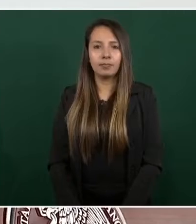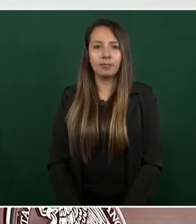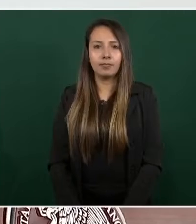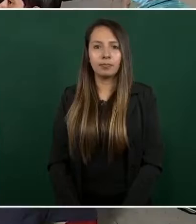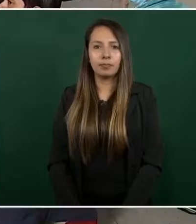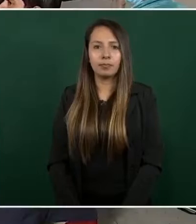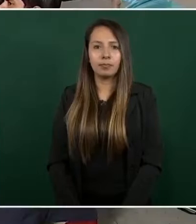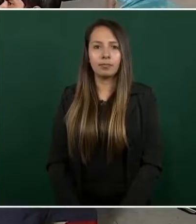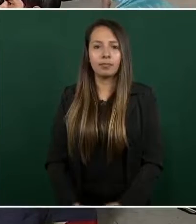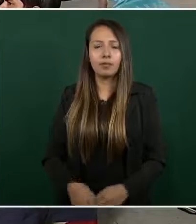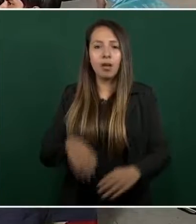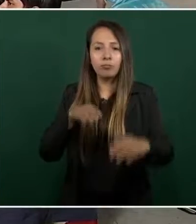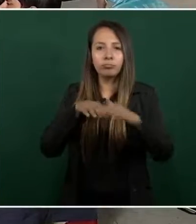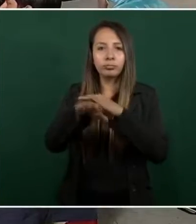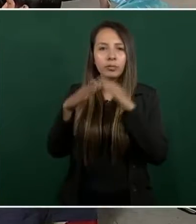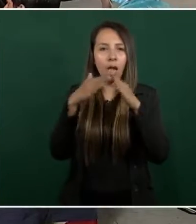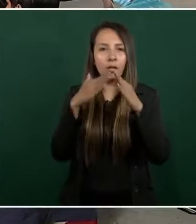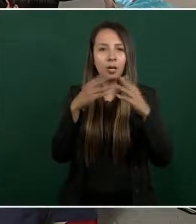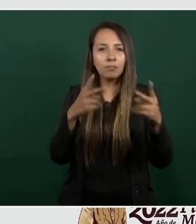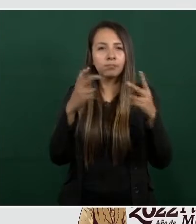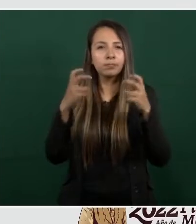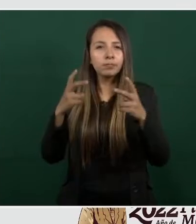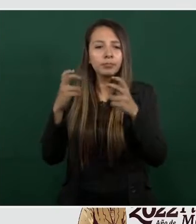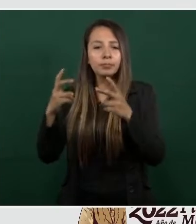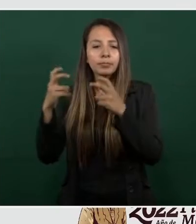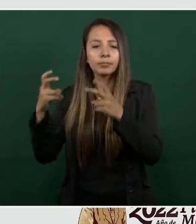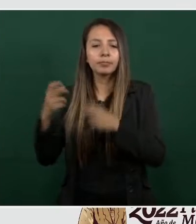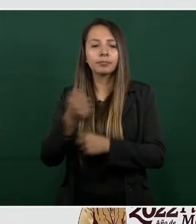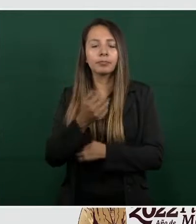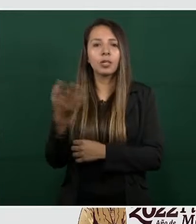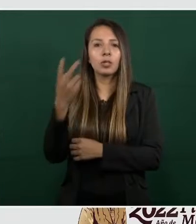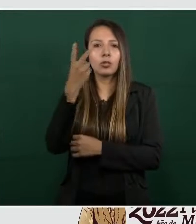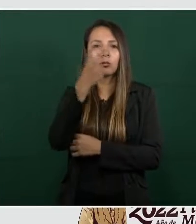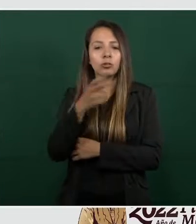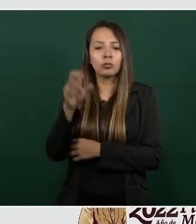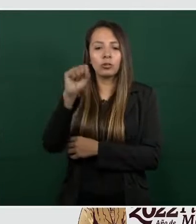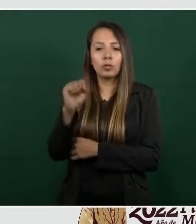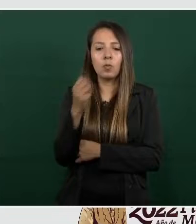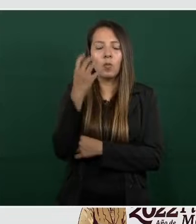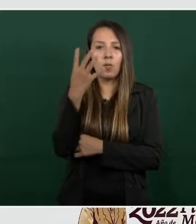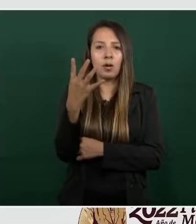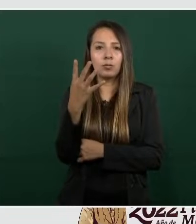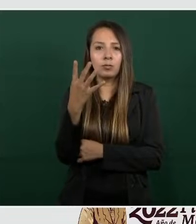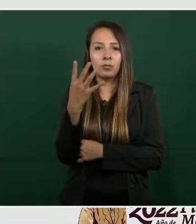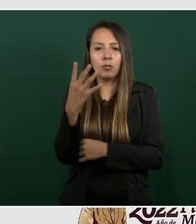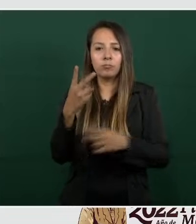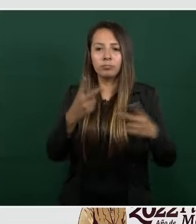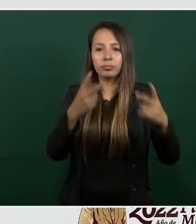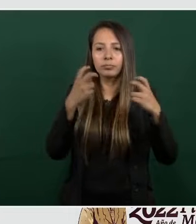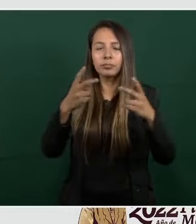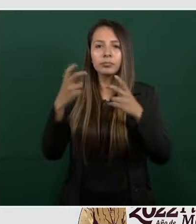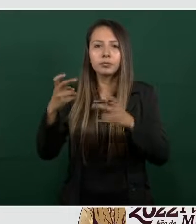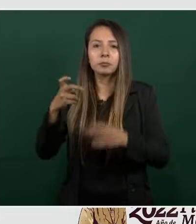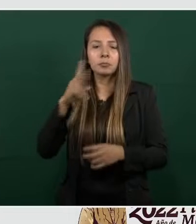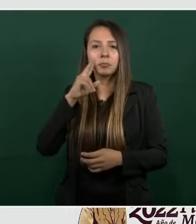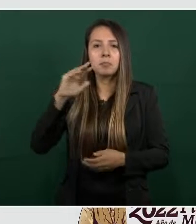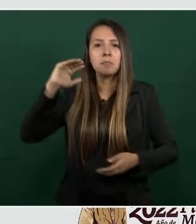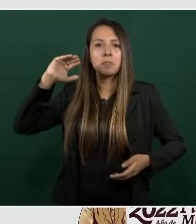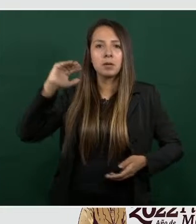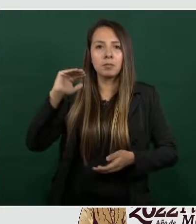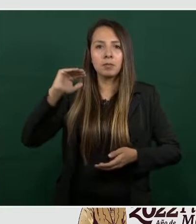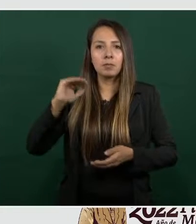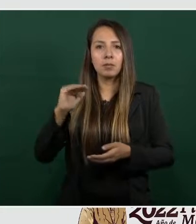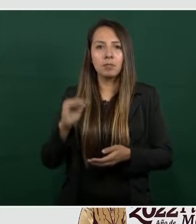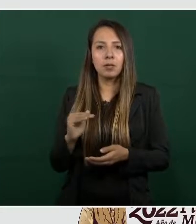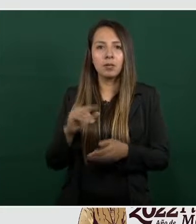En robo a casa habitación, 264 robos, con una tendencia a la baja, ocupando el séptimo